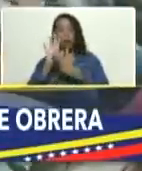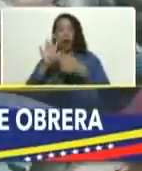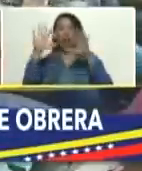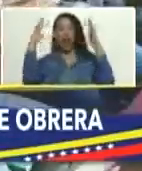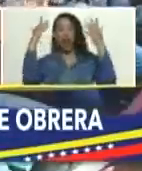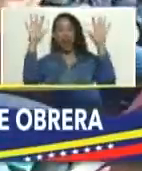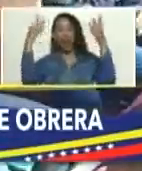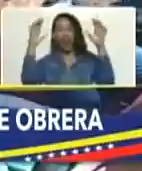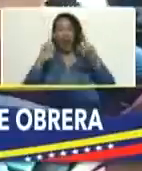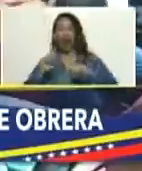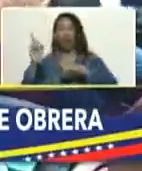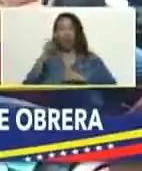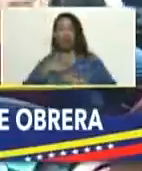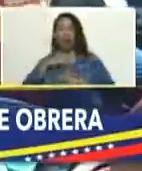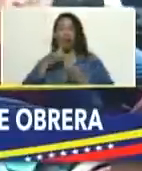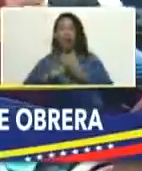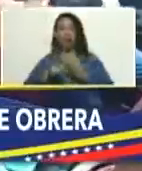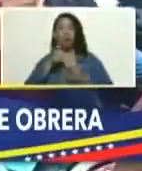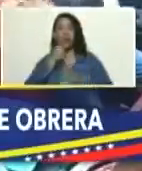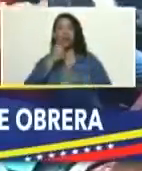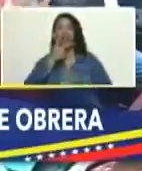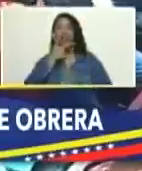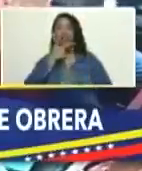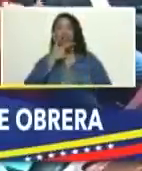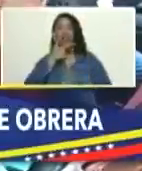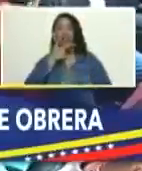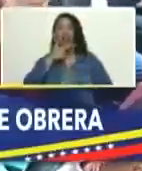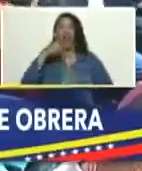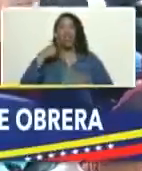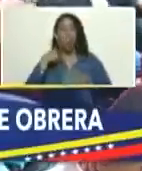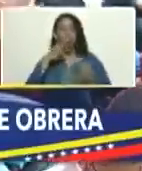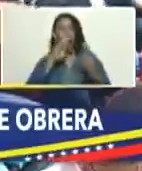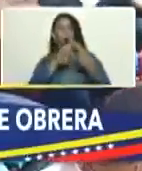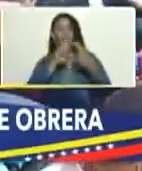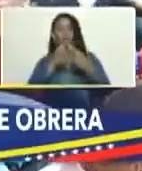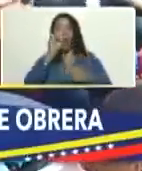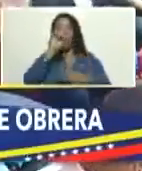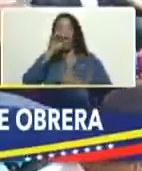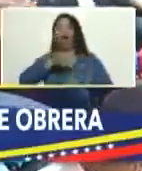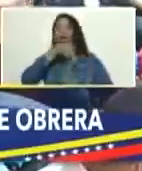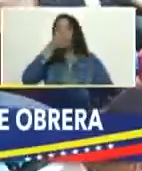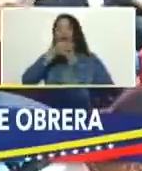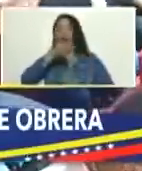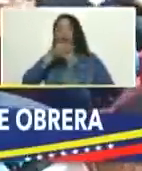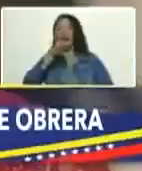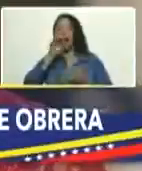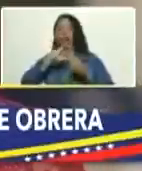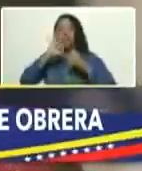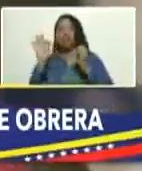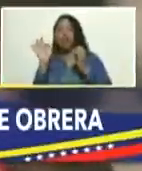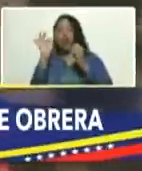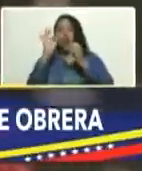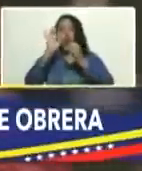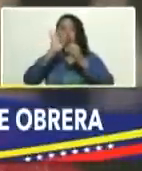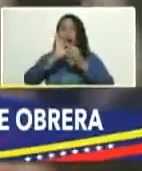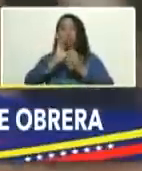aplauso. Esta Cilinda linda que conocí una tarde de Rosalinda.